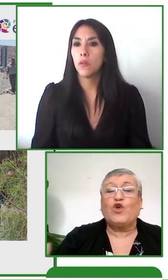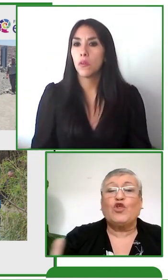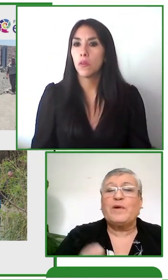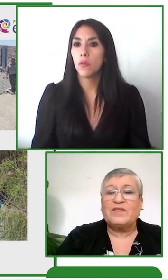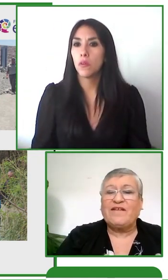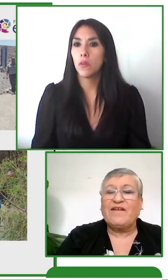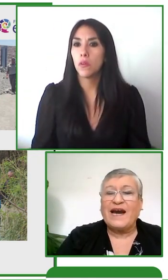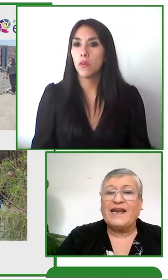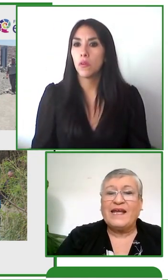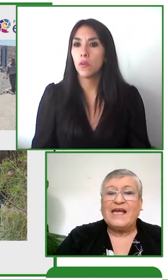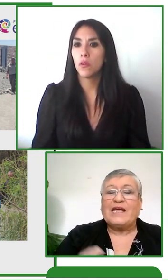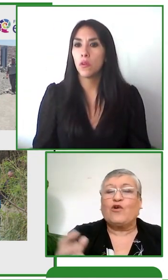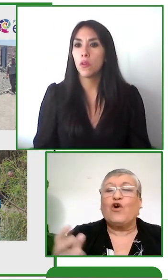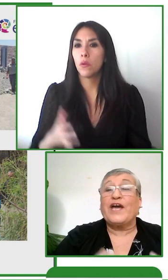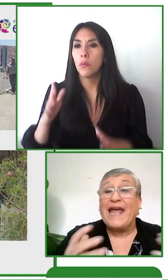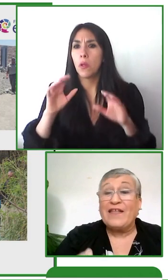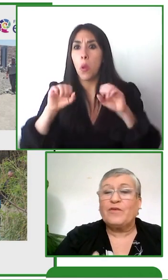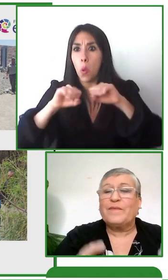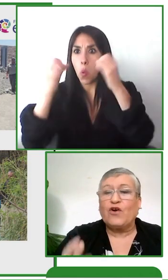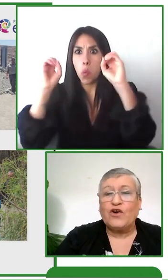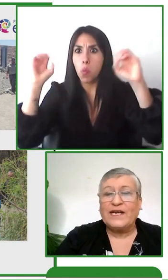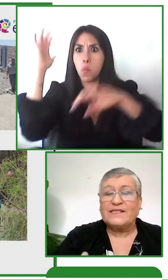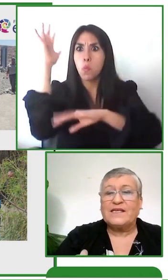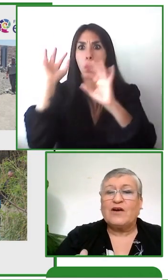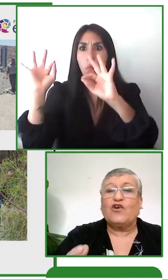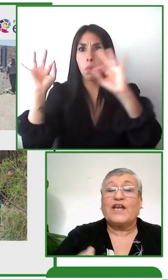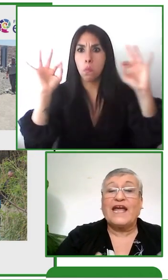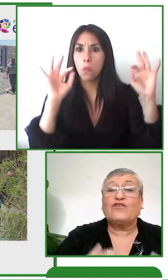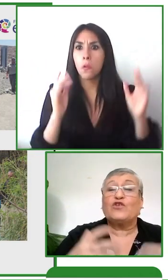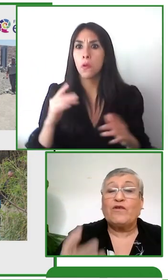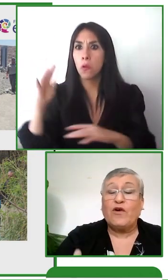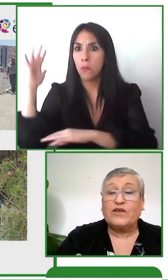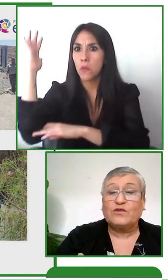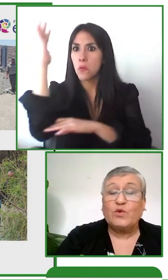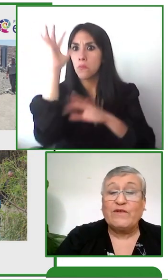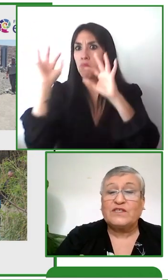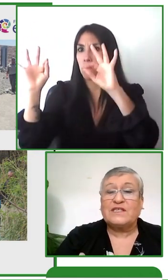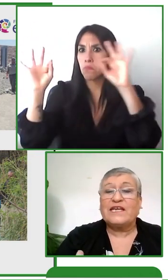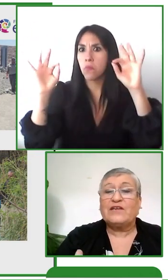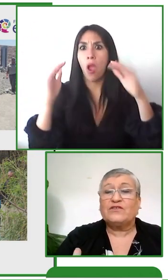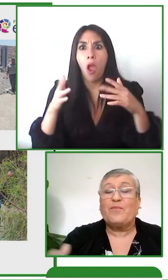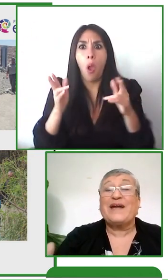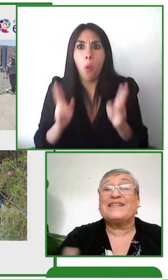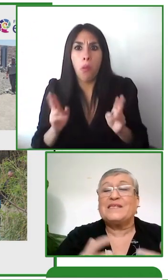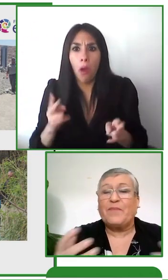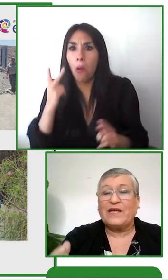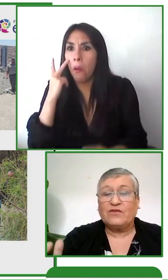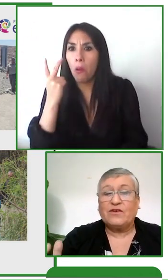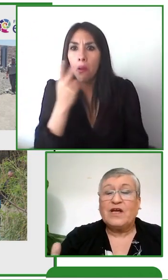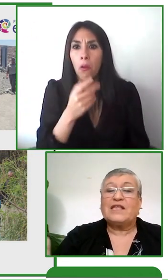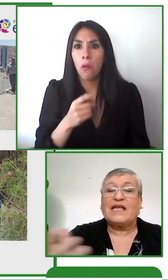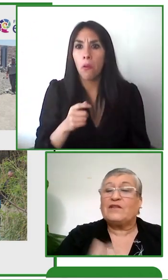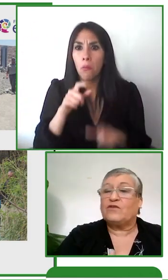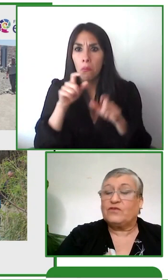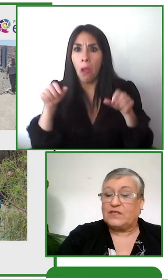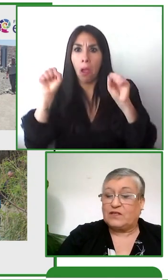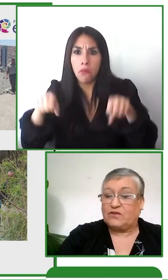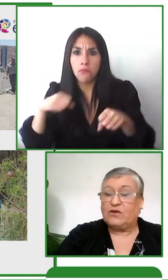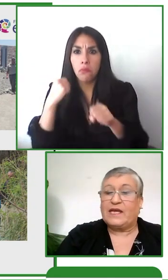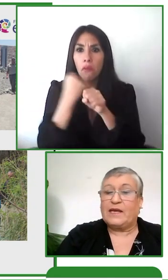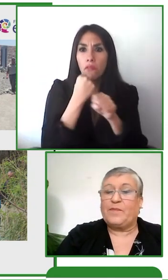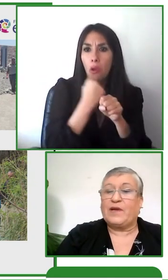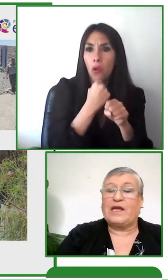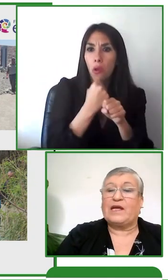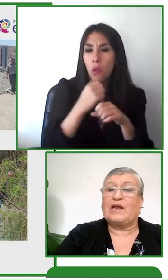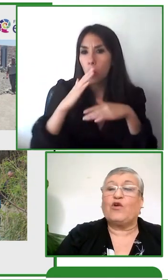que todos podemos trabajar co-creando mejoras, co-creando nuevos senderos, participando tanto,